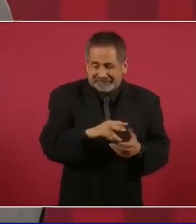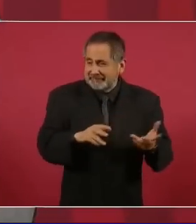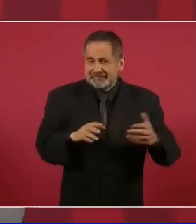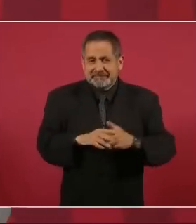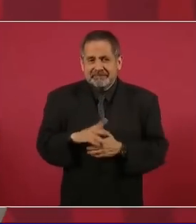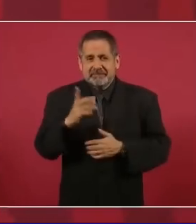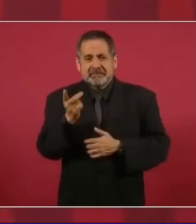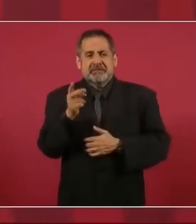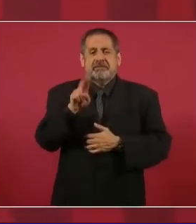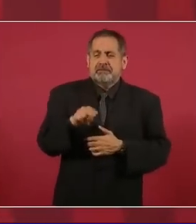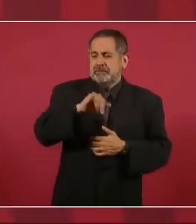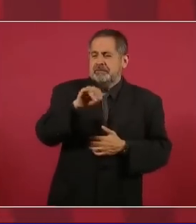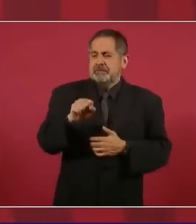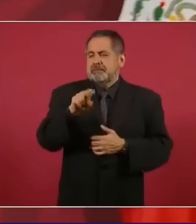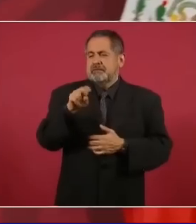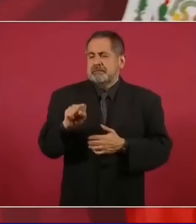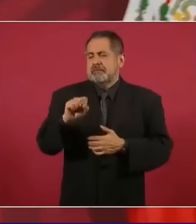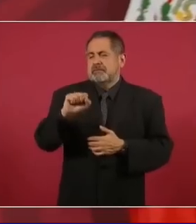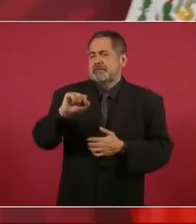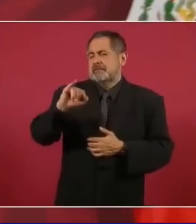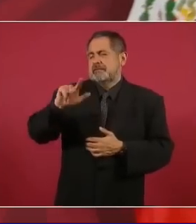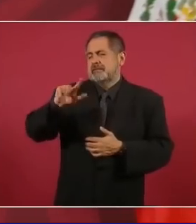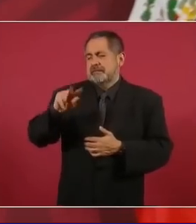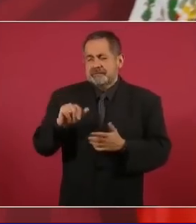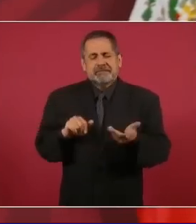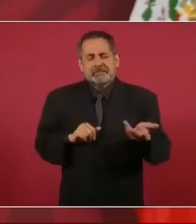don Jesús Silva Gerso,